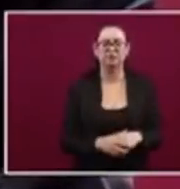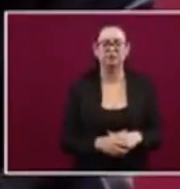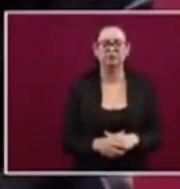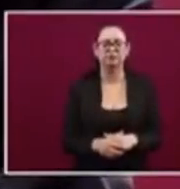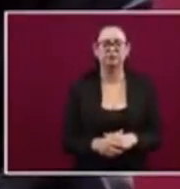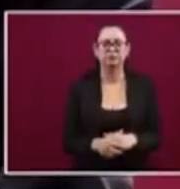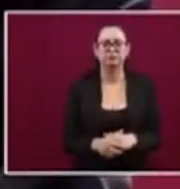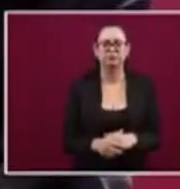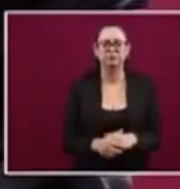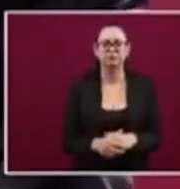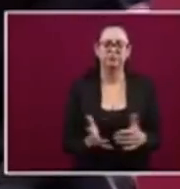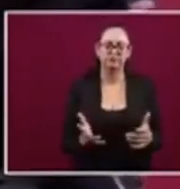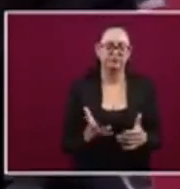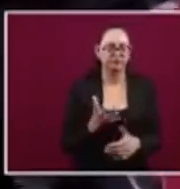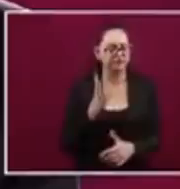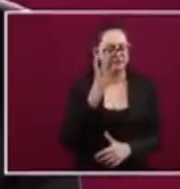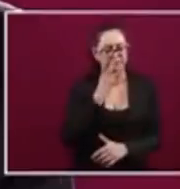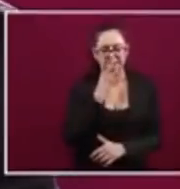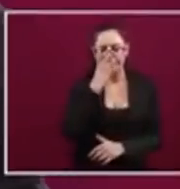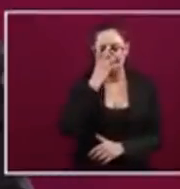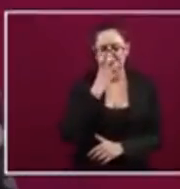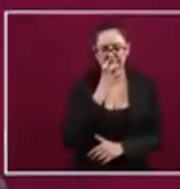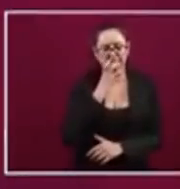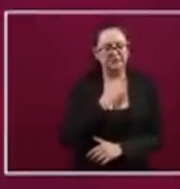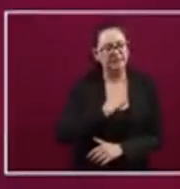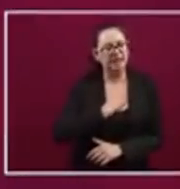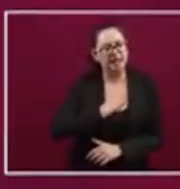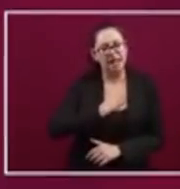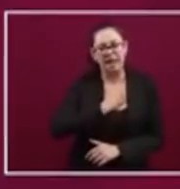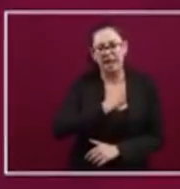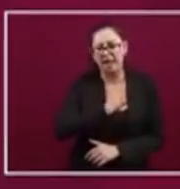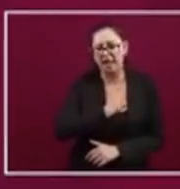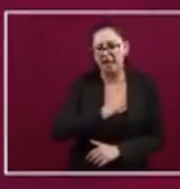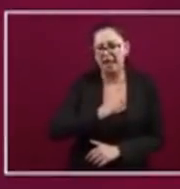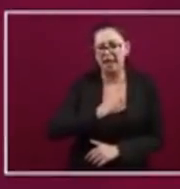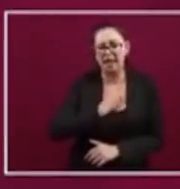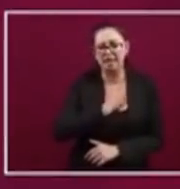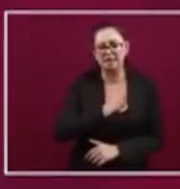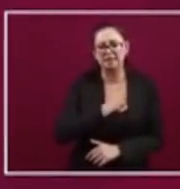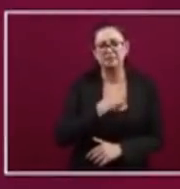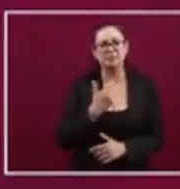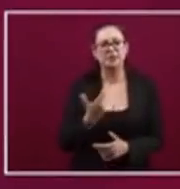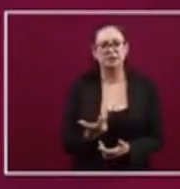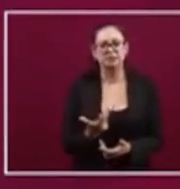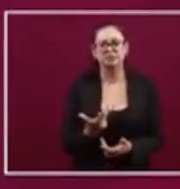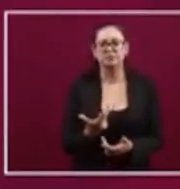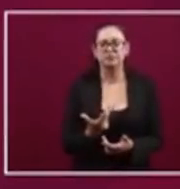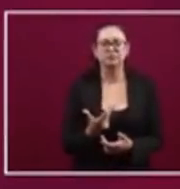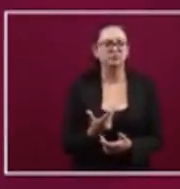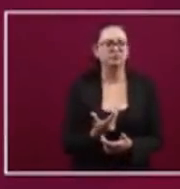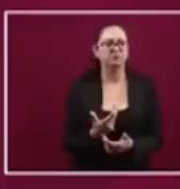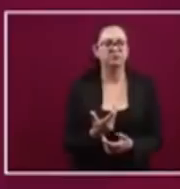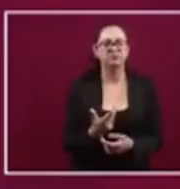este hecho lamentable que conmovió y sigue todavía